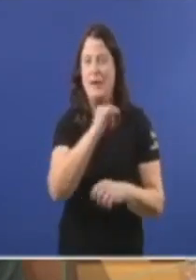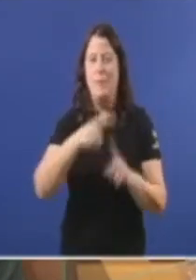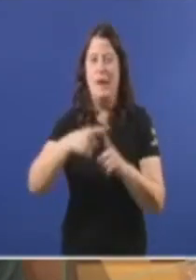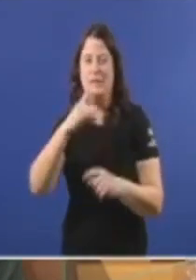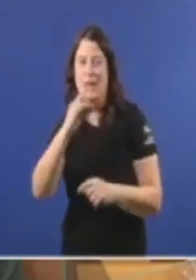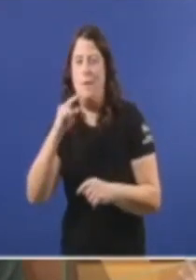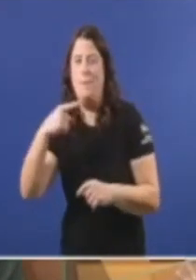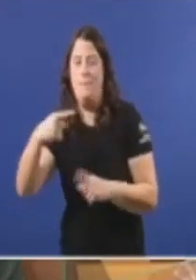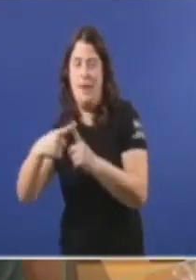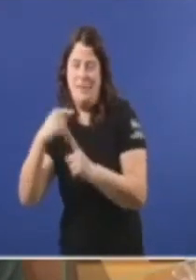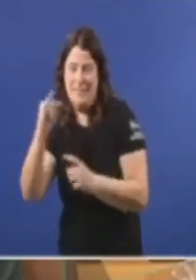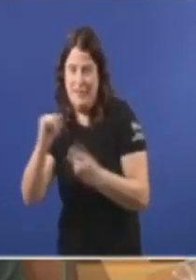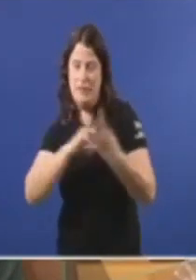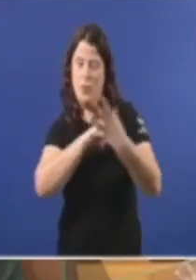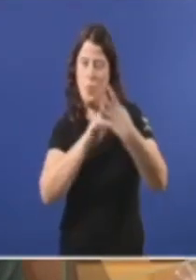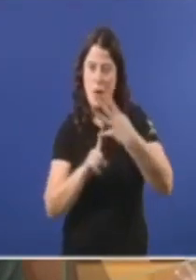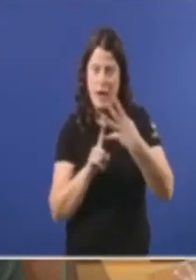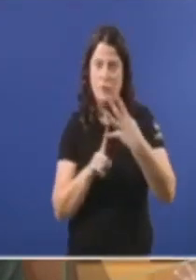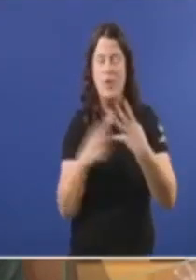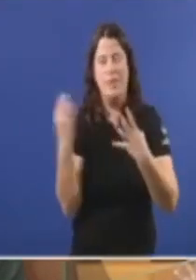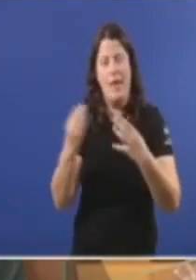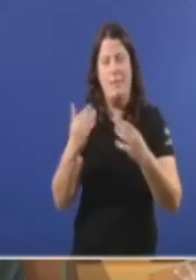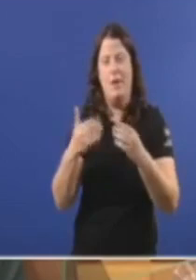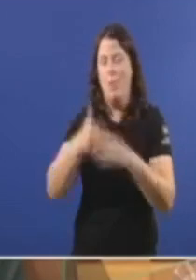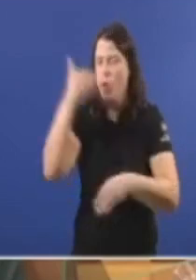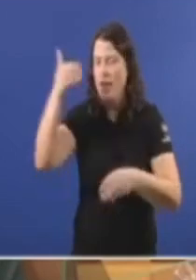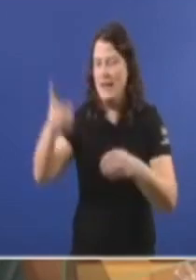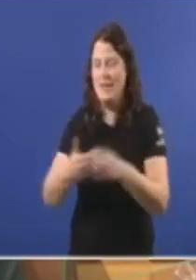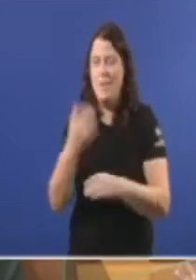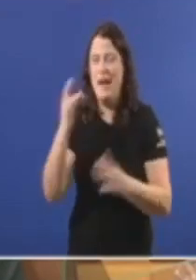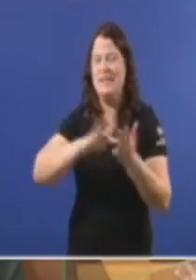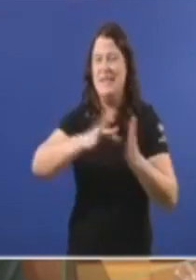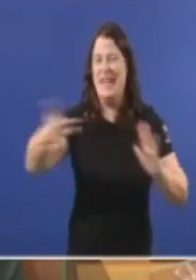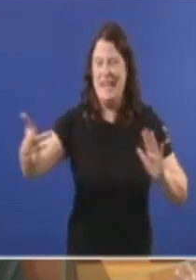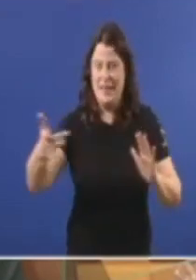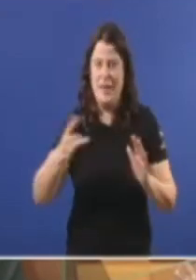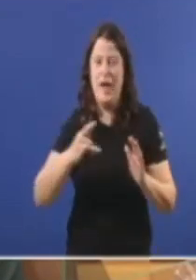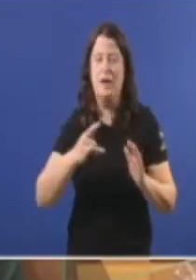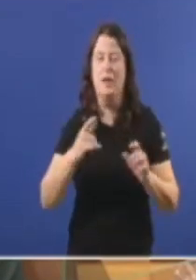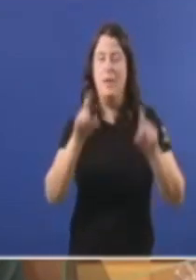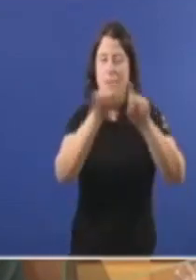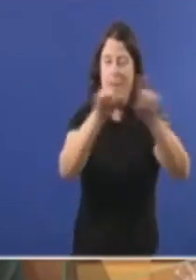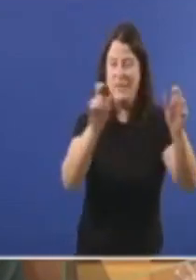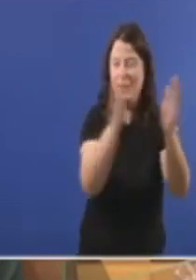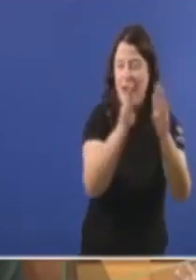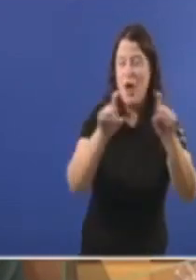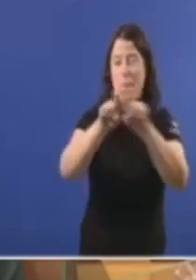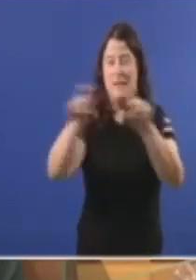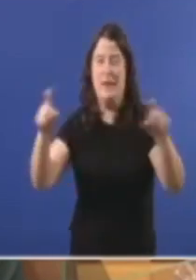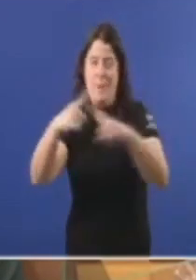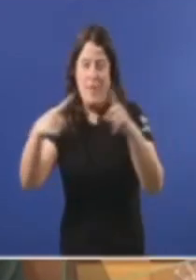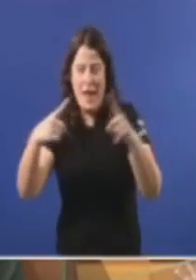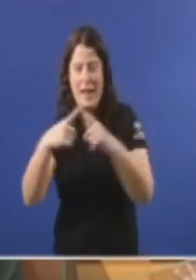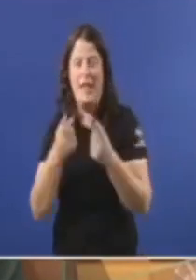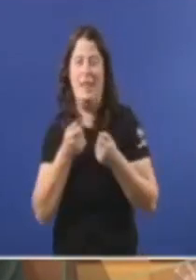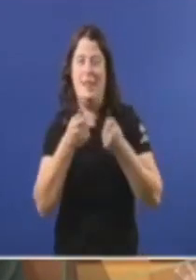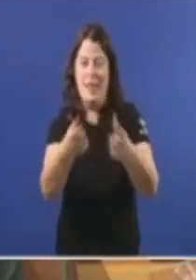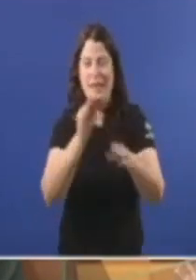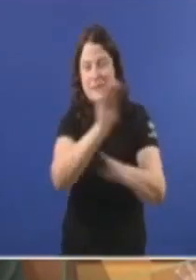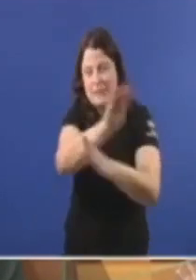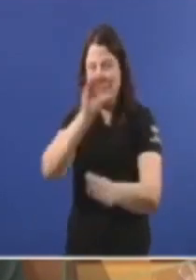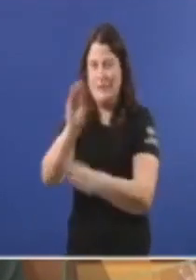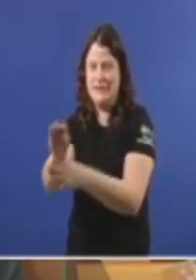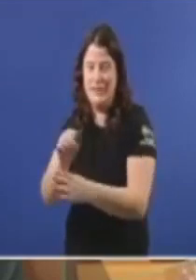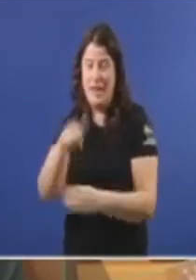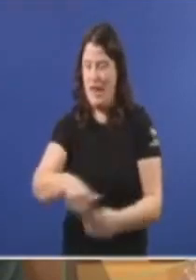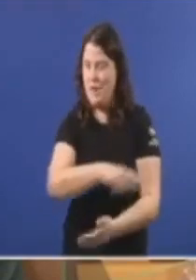I+D+I. Cuarto, hai que modernizar e digitalizar a pequena e mediana empresa. Hai que investir na mediana empresa do